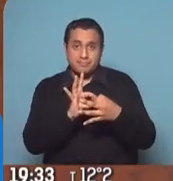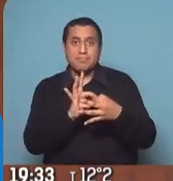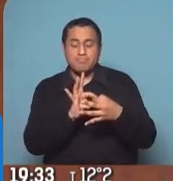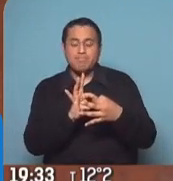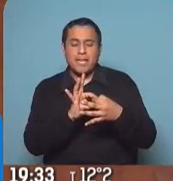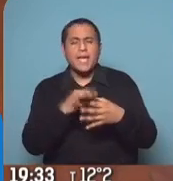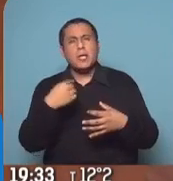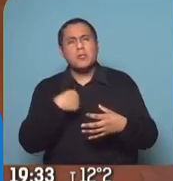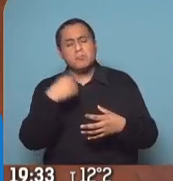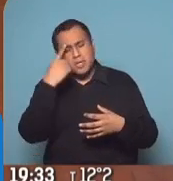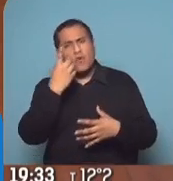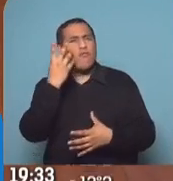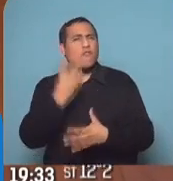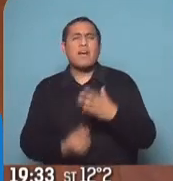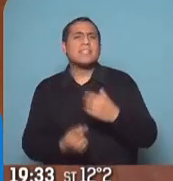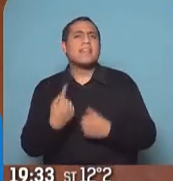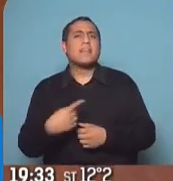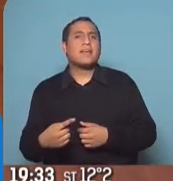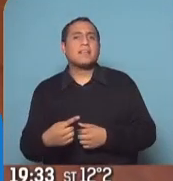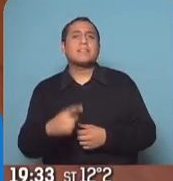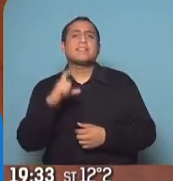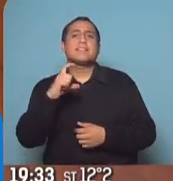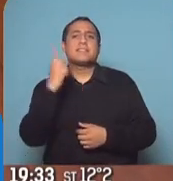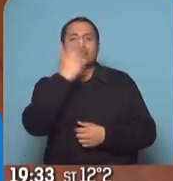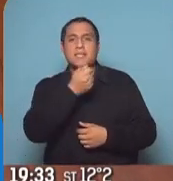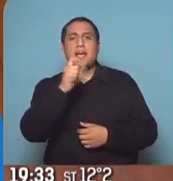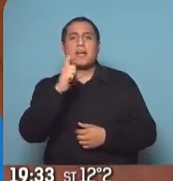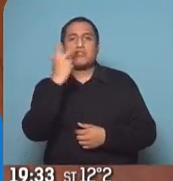Yo creo que el primer error se llamó Chacho Álvarez.